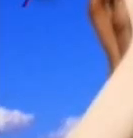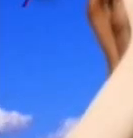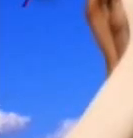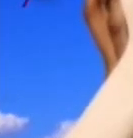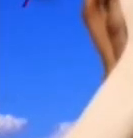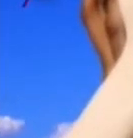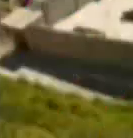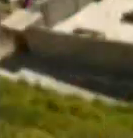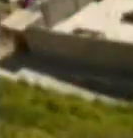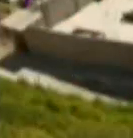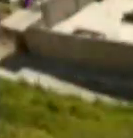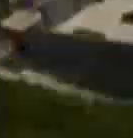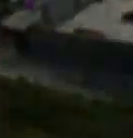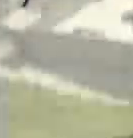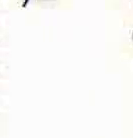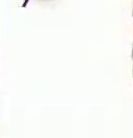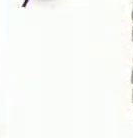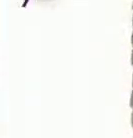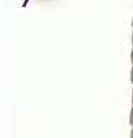TV.